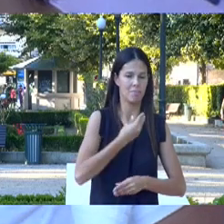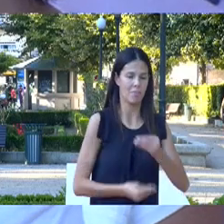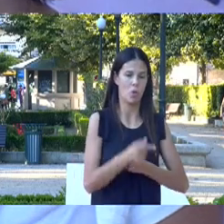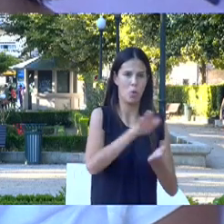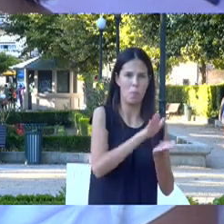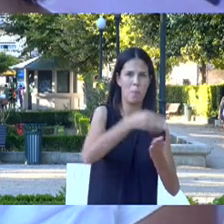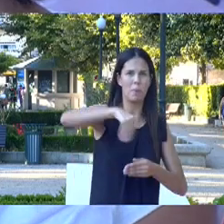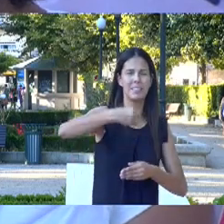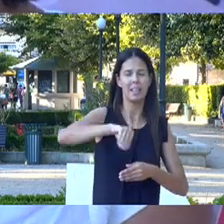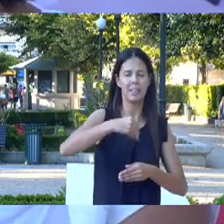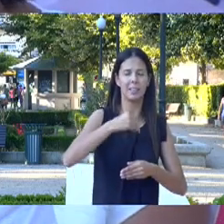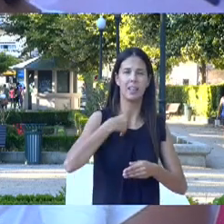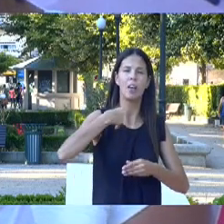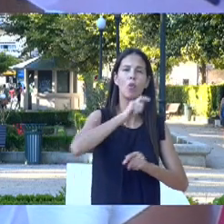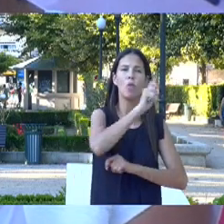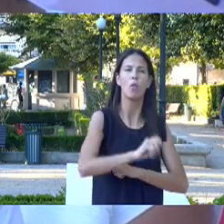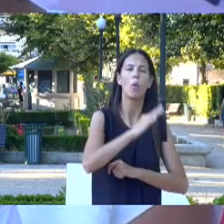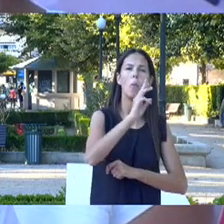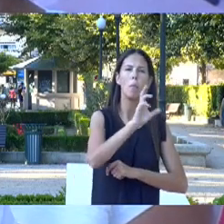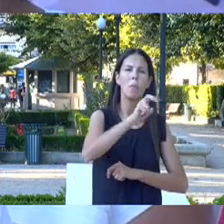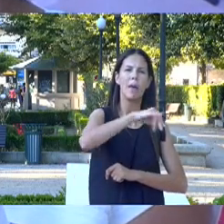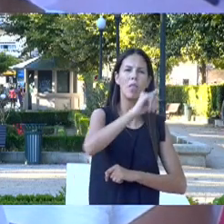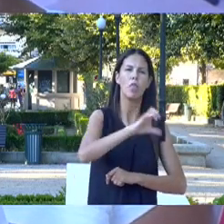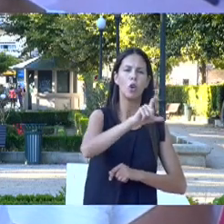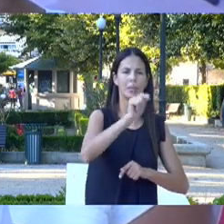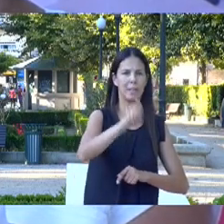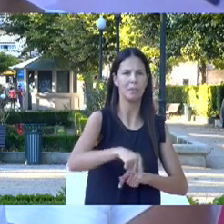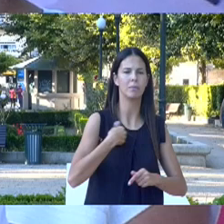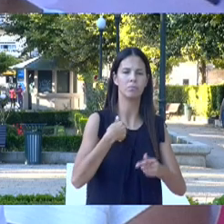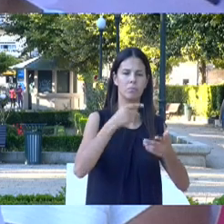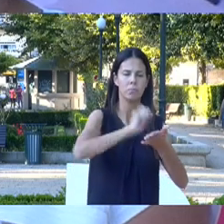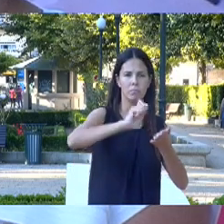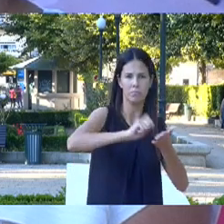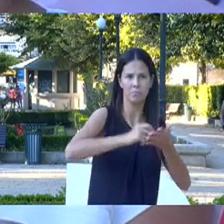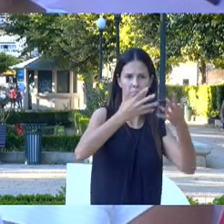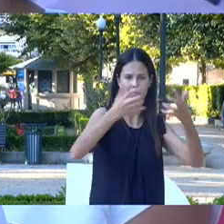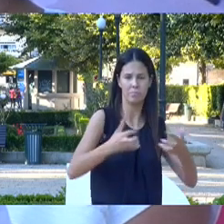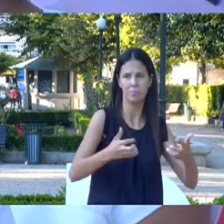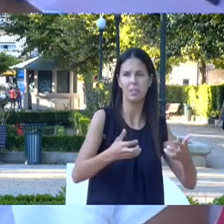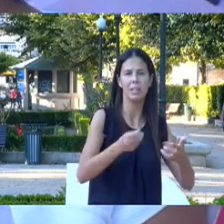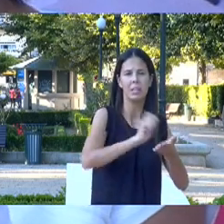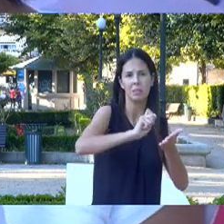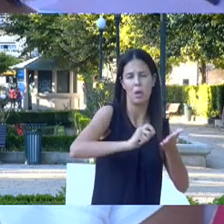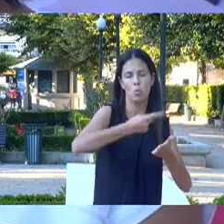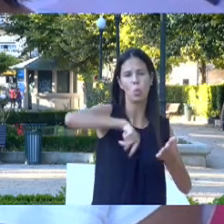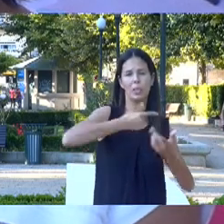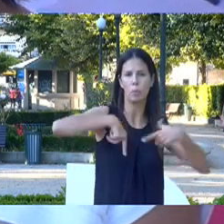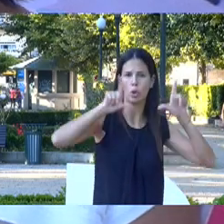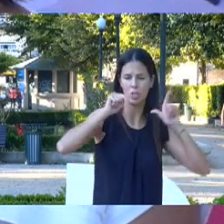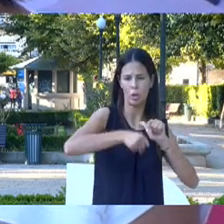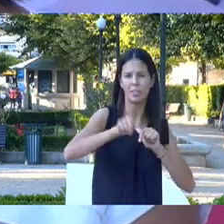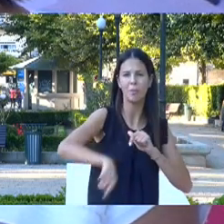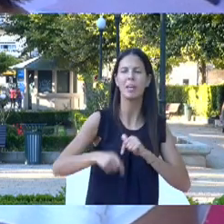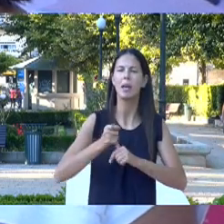presidente da Fundación Penzol, e que tamén foi autor dunha bibliografía da nosa protagonista de hoxe. Temos tamén